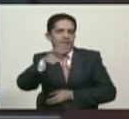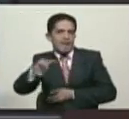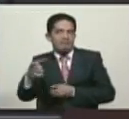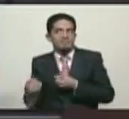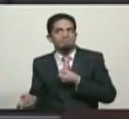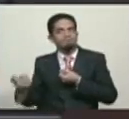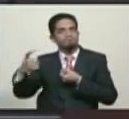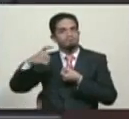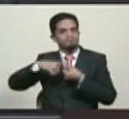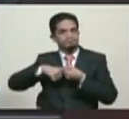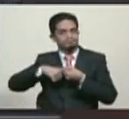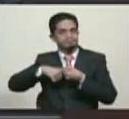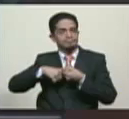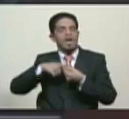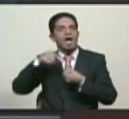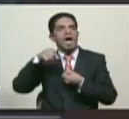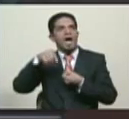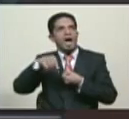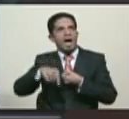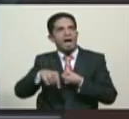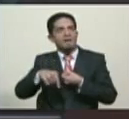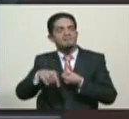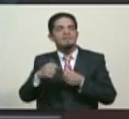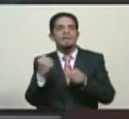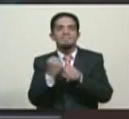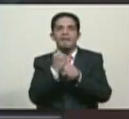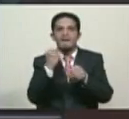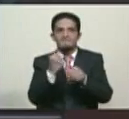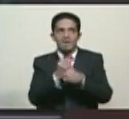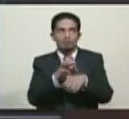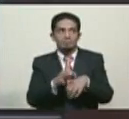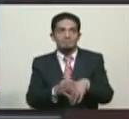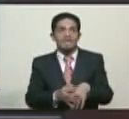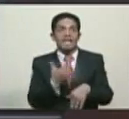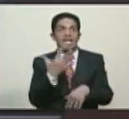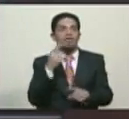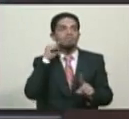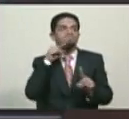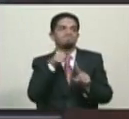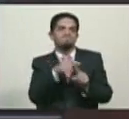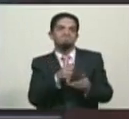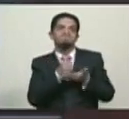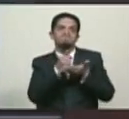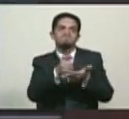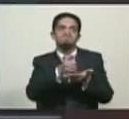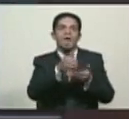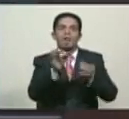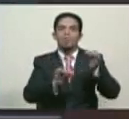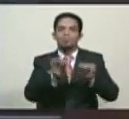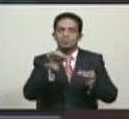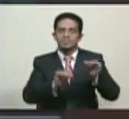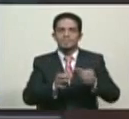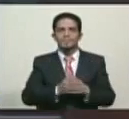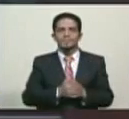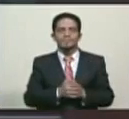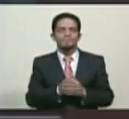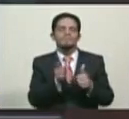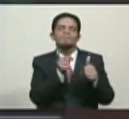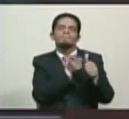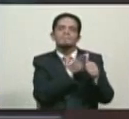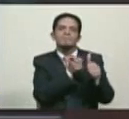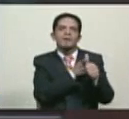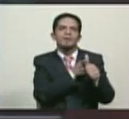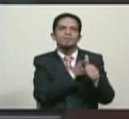a nuestro impetuoso y dedicado trabajo en pro de los ciudadanos y la justicia. En primer